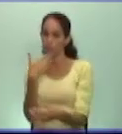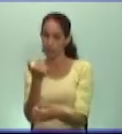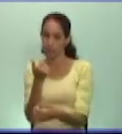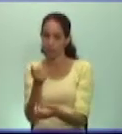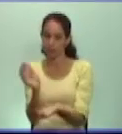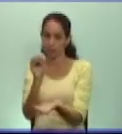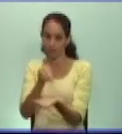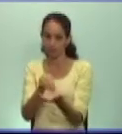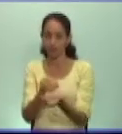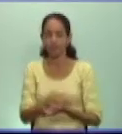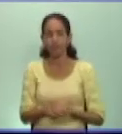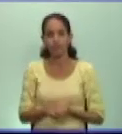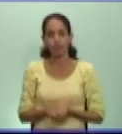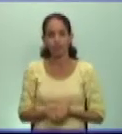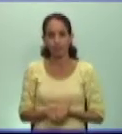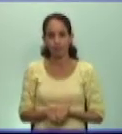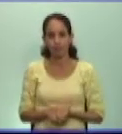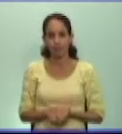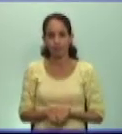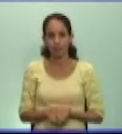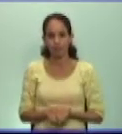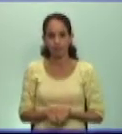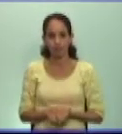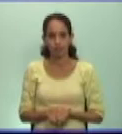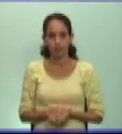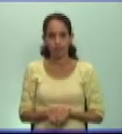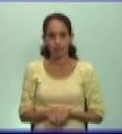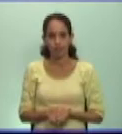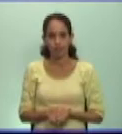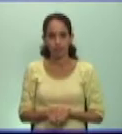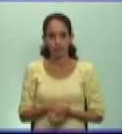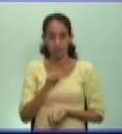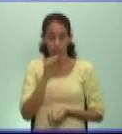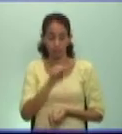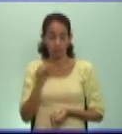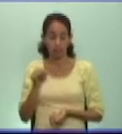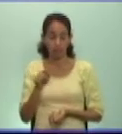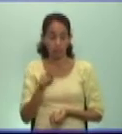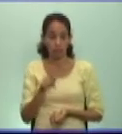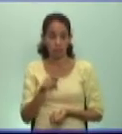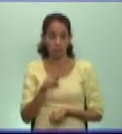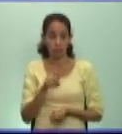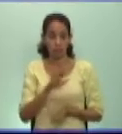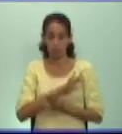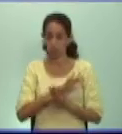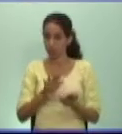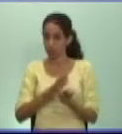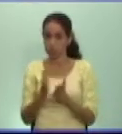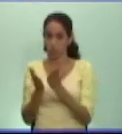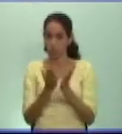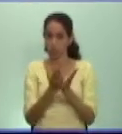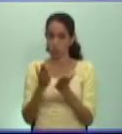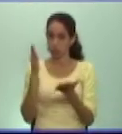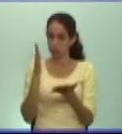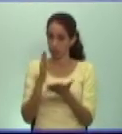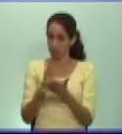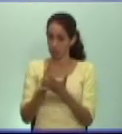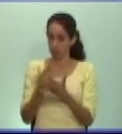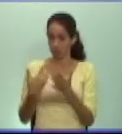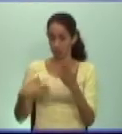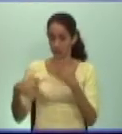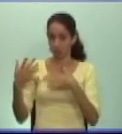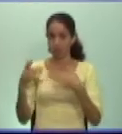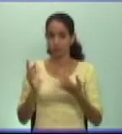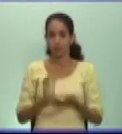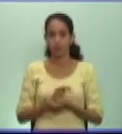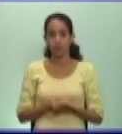capital norteamericano. Y todo esto nos lo va a representar. Por eso hablamos de una crisis estructural que está dada